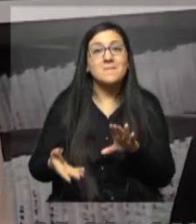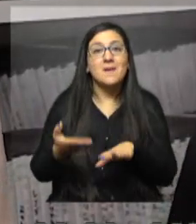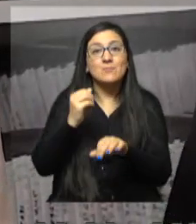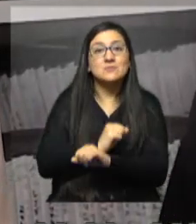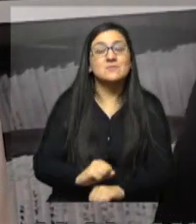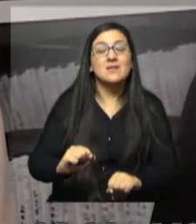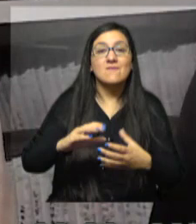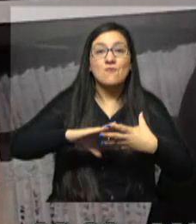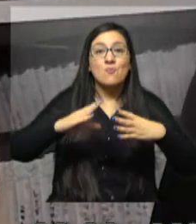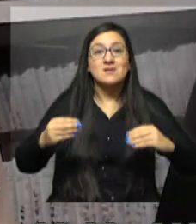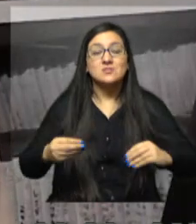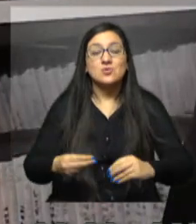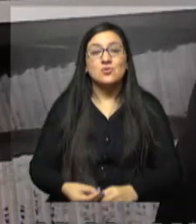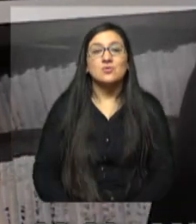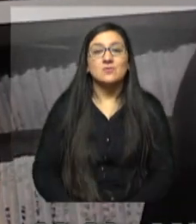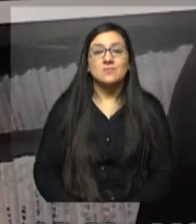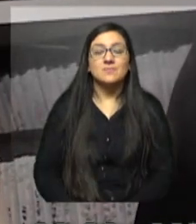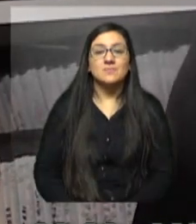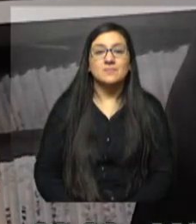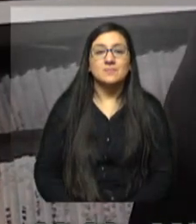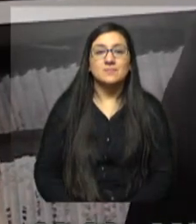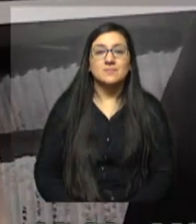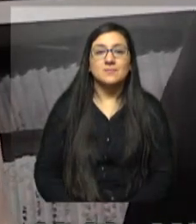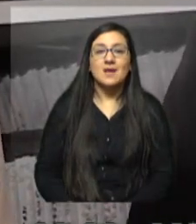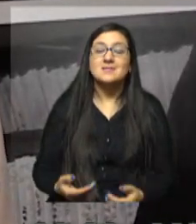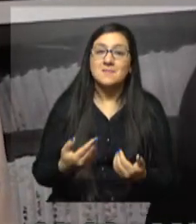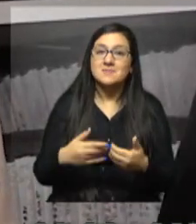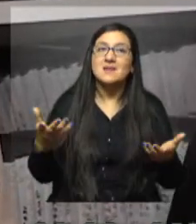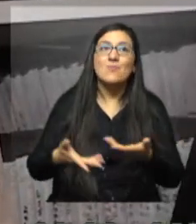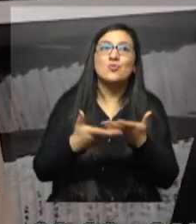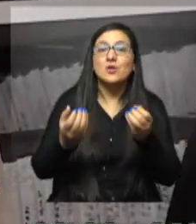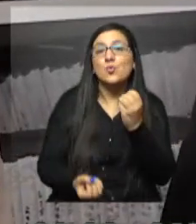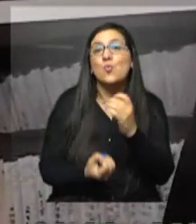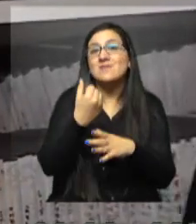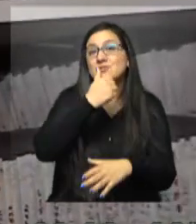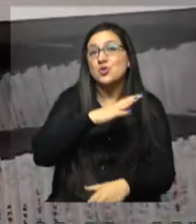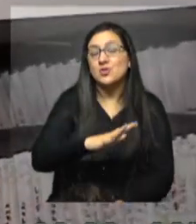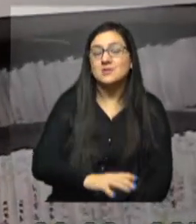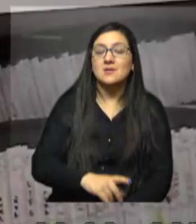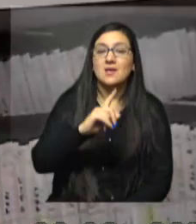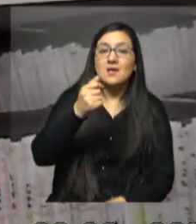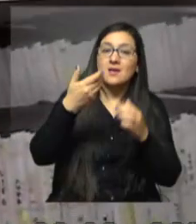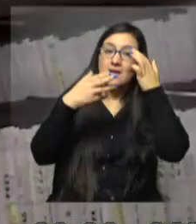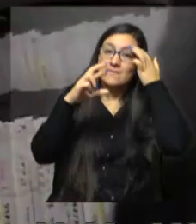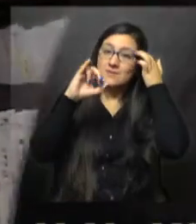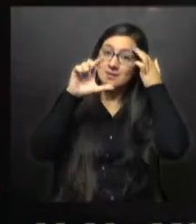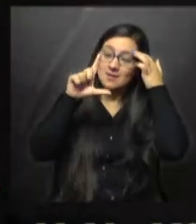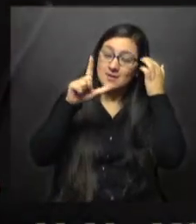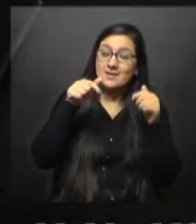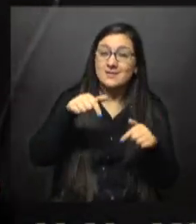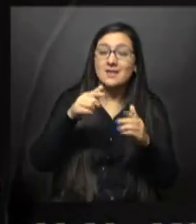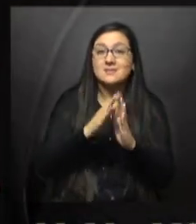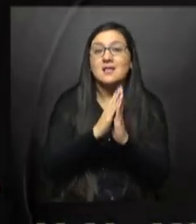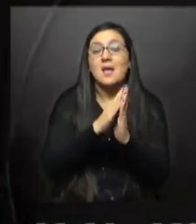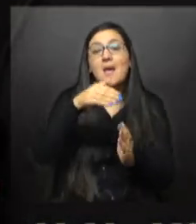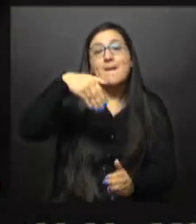formación y de estímulo de fondos para la producción, se empiezan a hacer visibles nuevas historias. Y Gabriel Massa, estamos en la Mediateca Ronald Mercer,